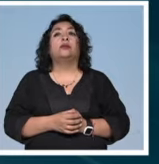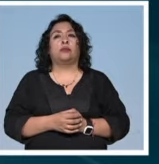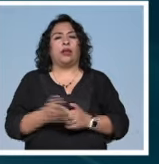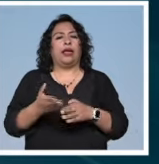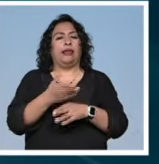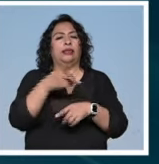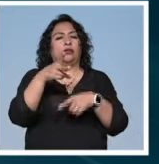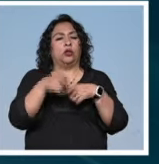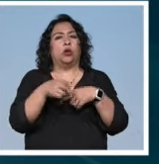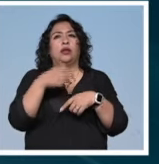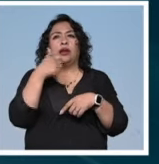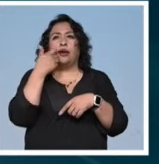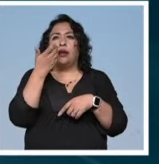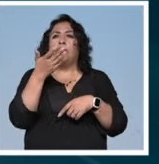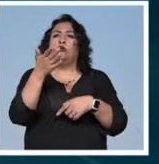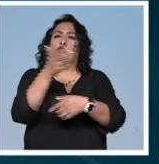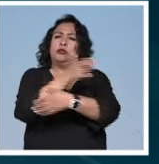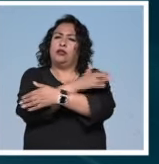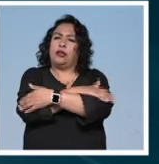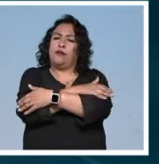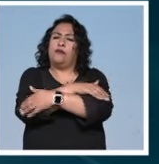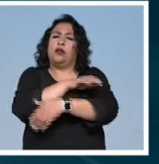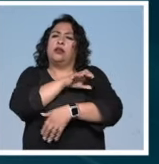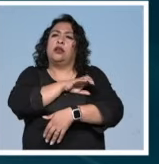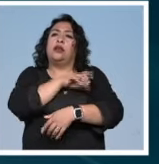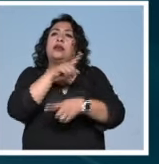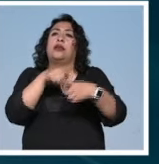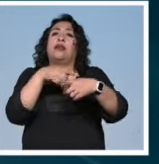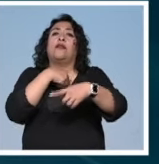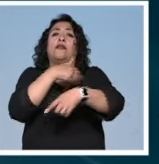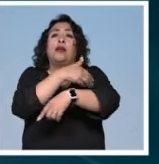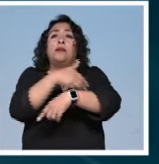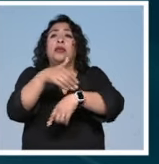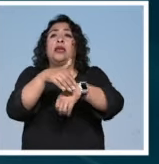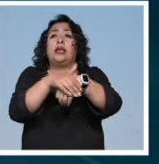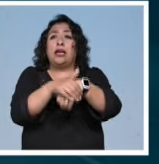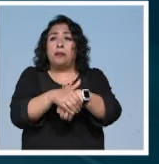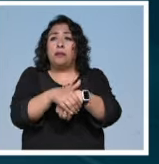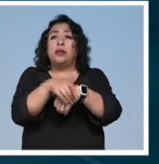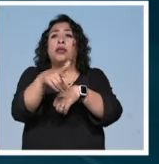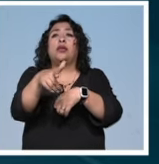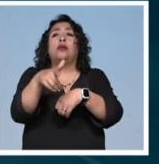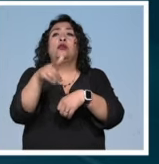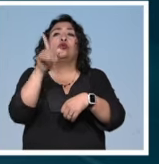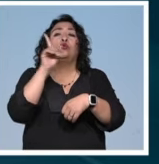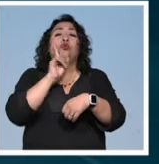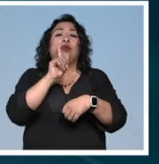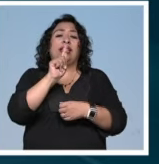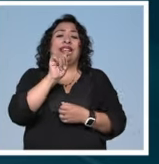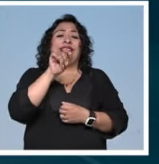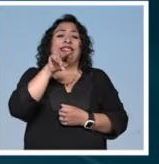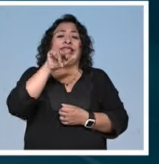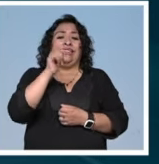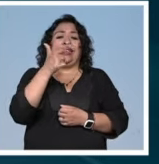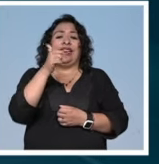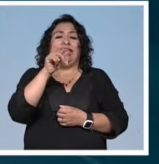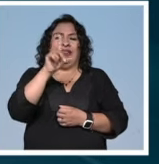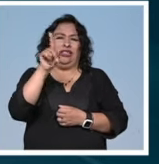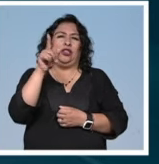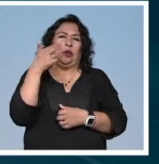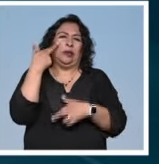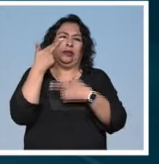Antes del corte, queremos enviar un abrazo fraterno a familiares y amigos de la productora teatral Tina Galindo, a